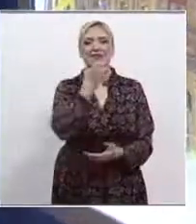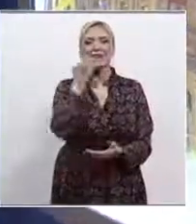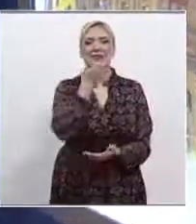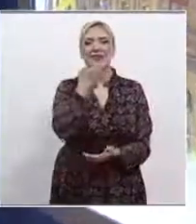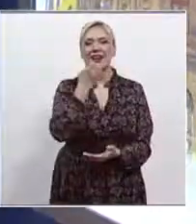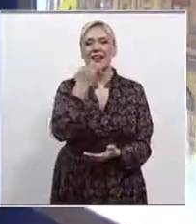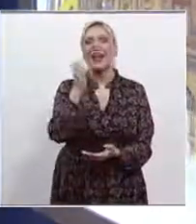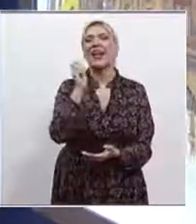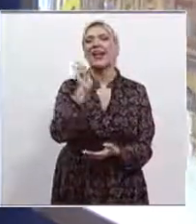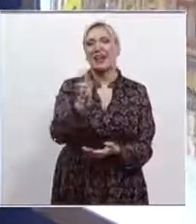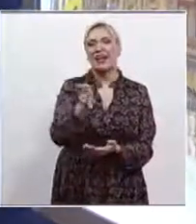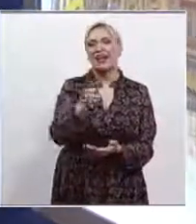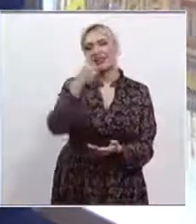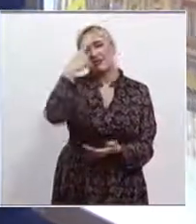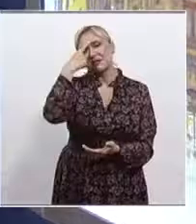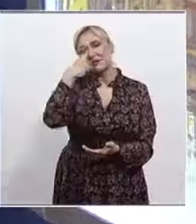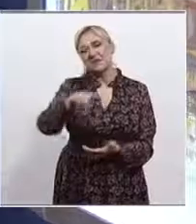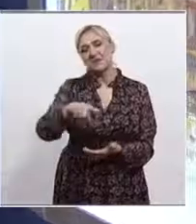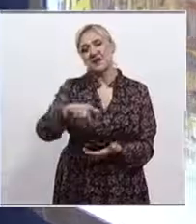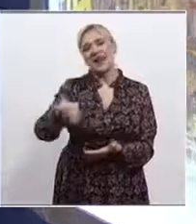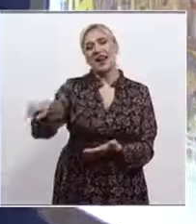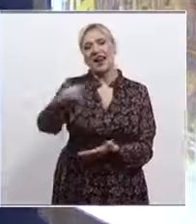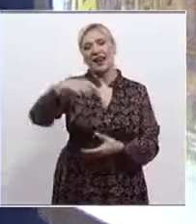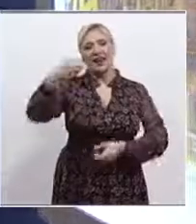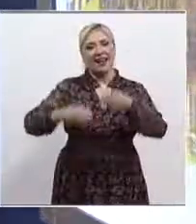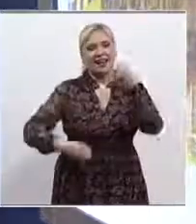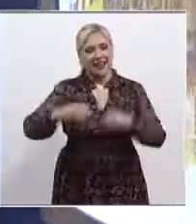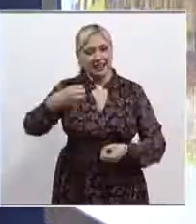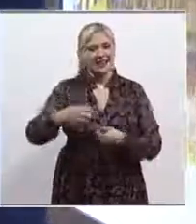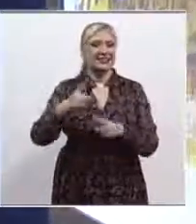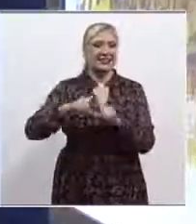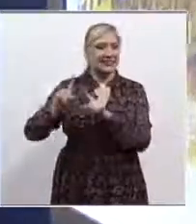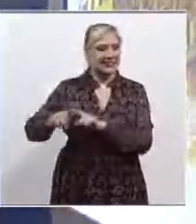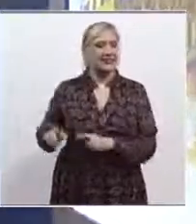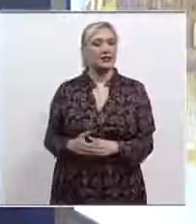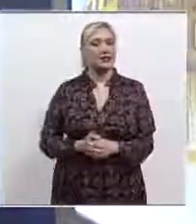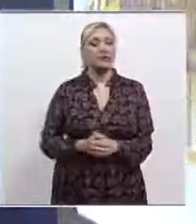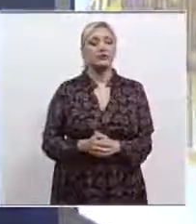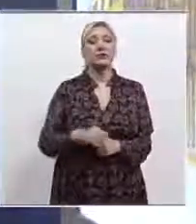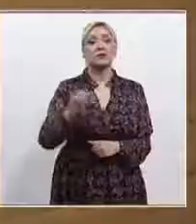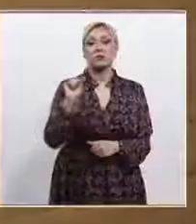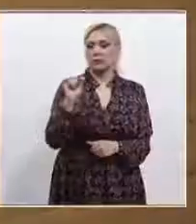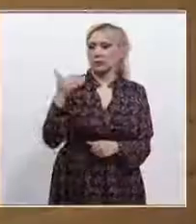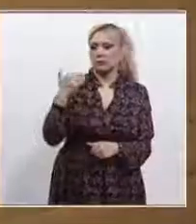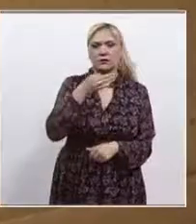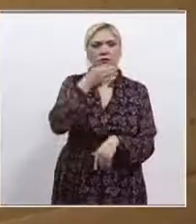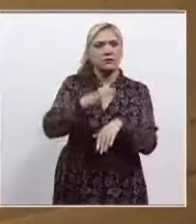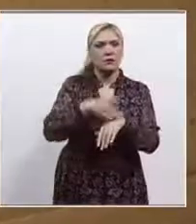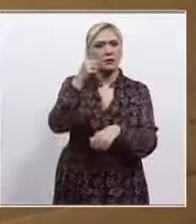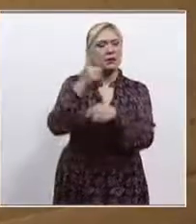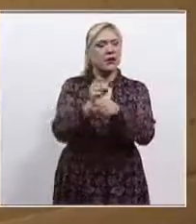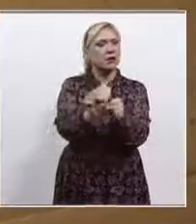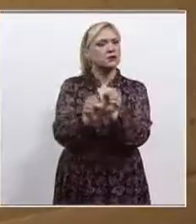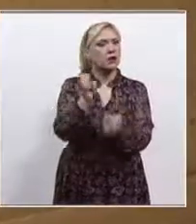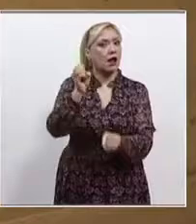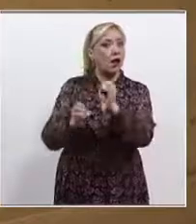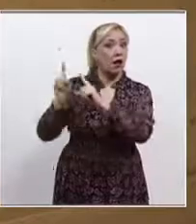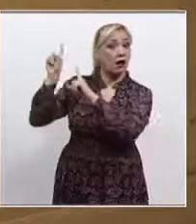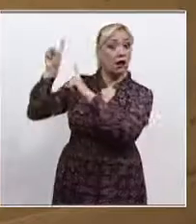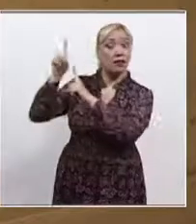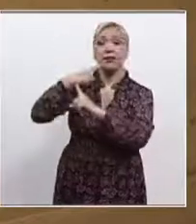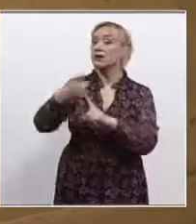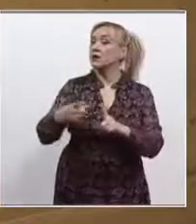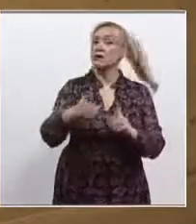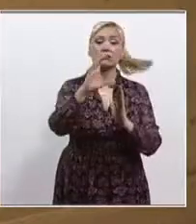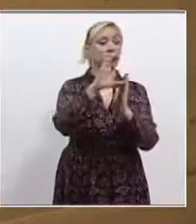aquí en la Ciudad de México. Y en información de último minuto, en su sesión de esta tarde, la primera sala de la Corte declaró inconstitucionalidad de